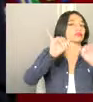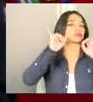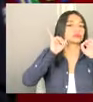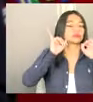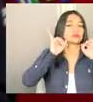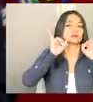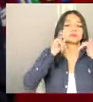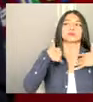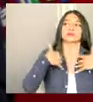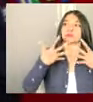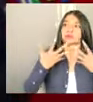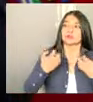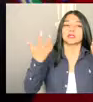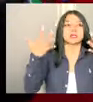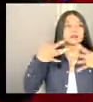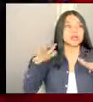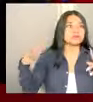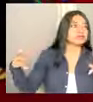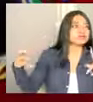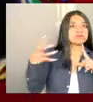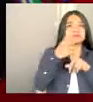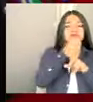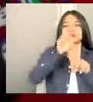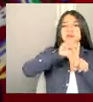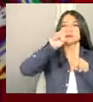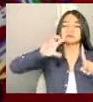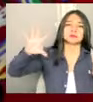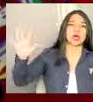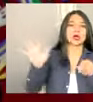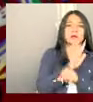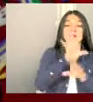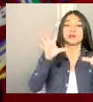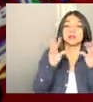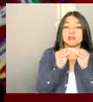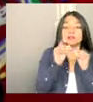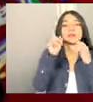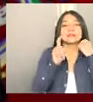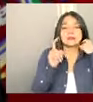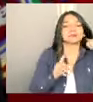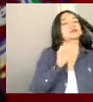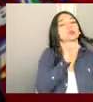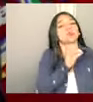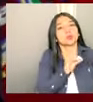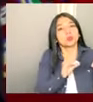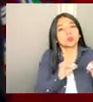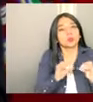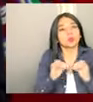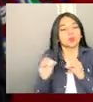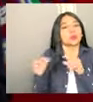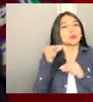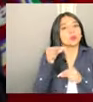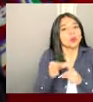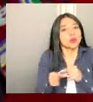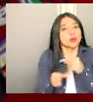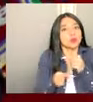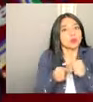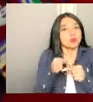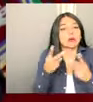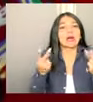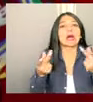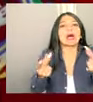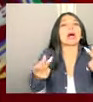y si queremos llegar a un sistema integrado recaudo total, tenemos que ir avanzando poco a poco, y esos son temas que no se